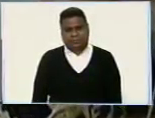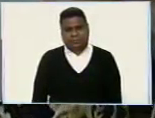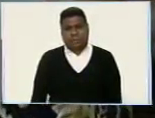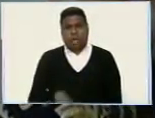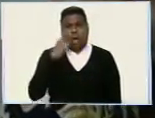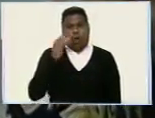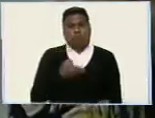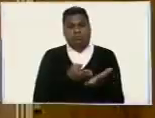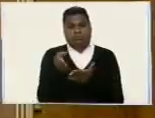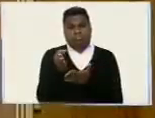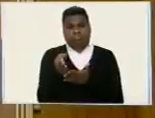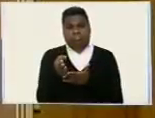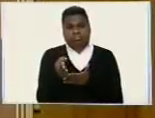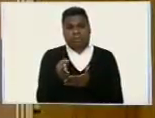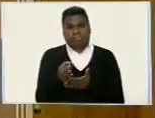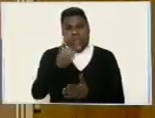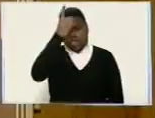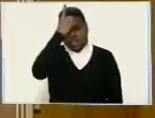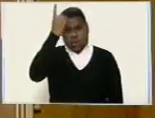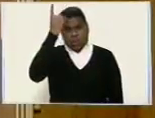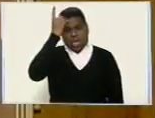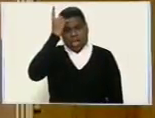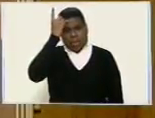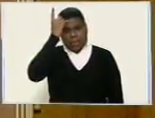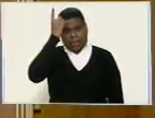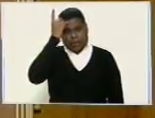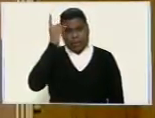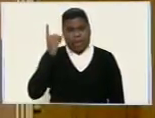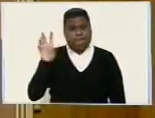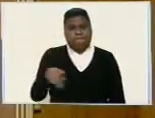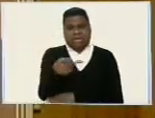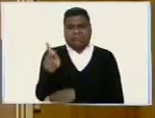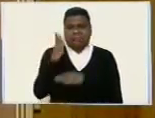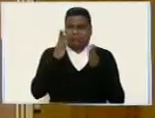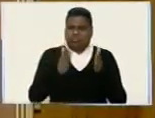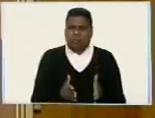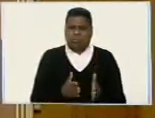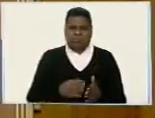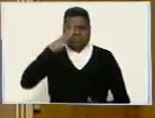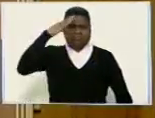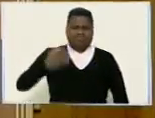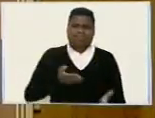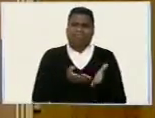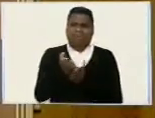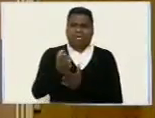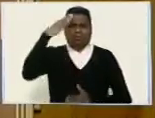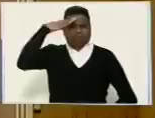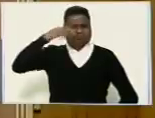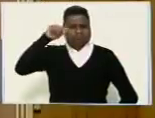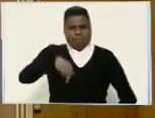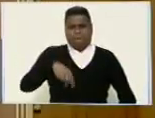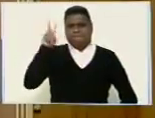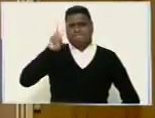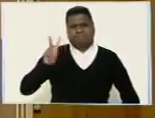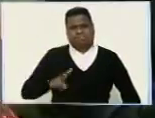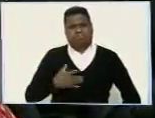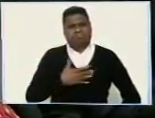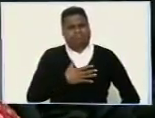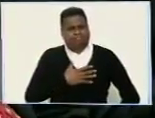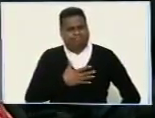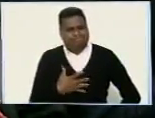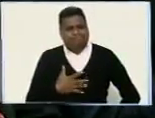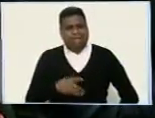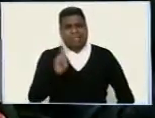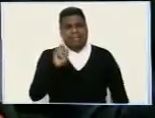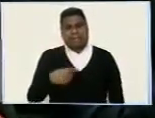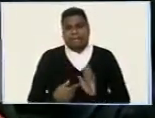Hombre leal, Diosdado, patriota, capitán eterno, soldado de esta patria, quien además